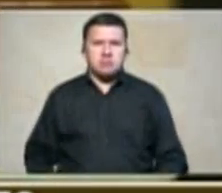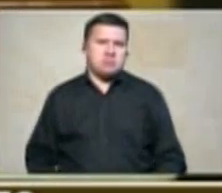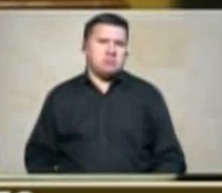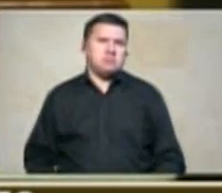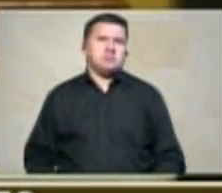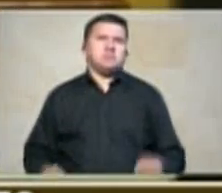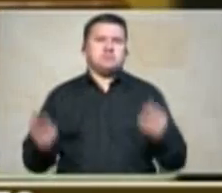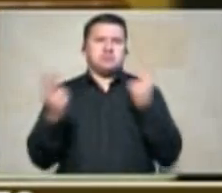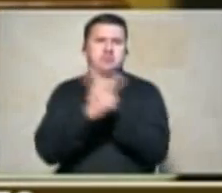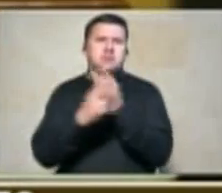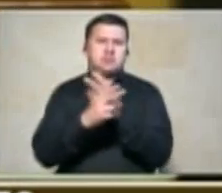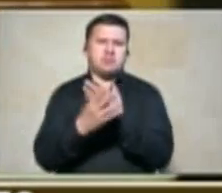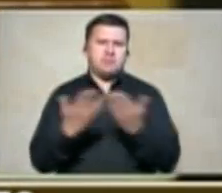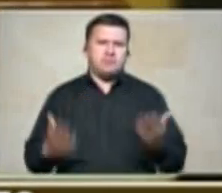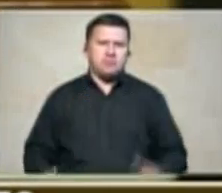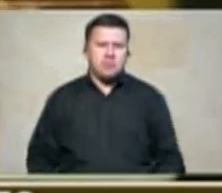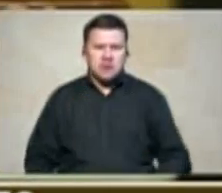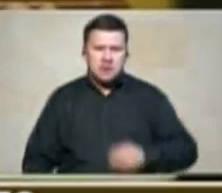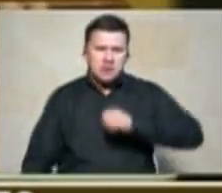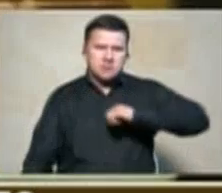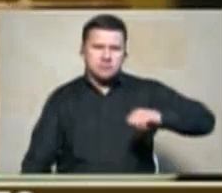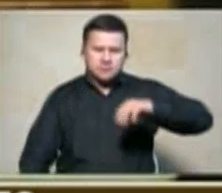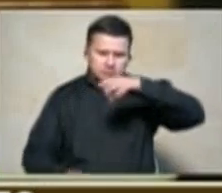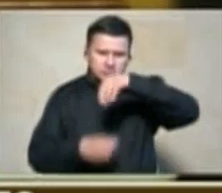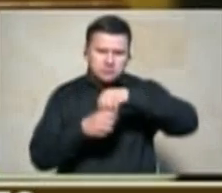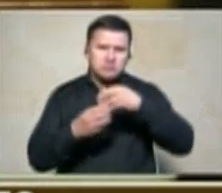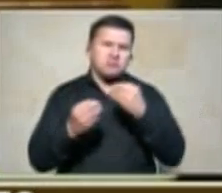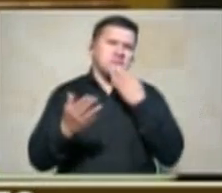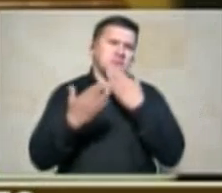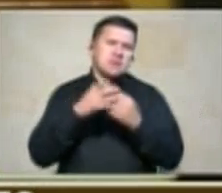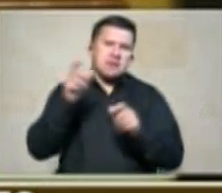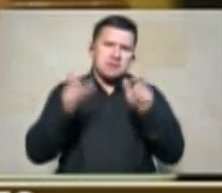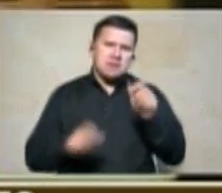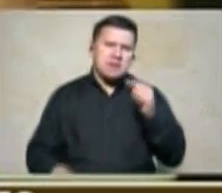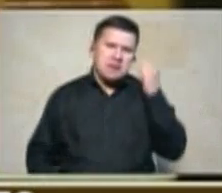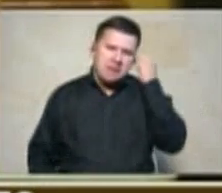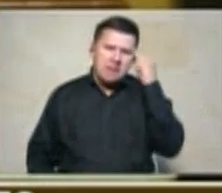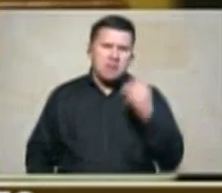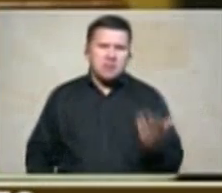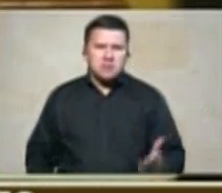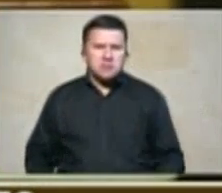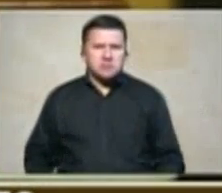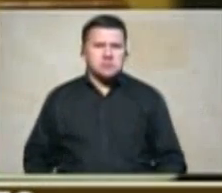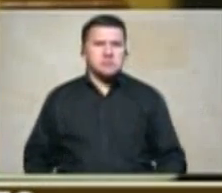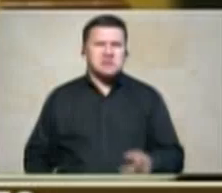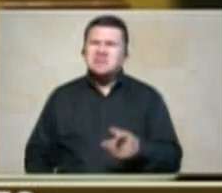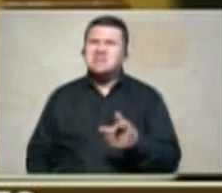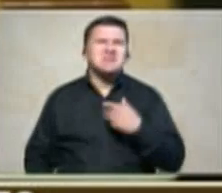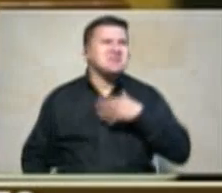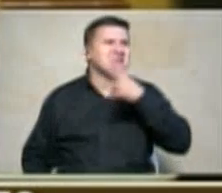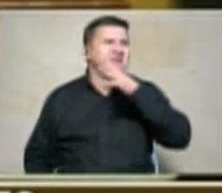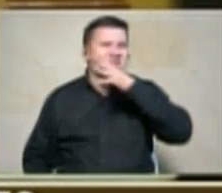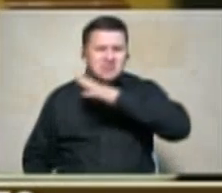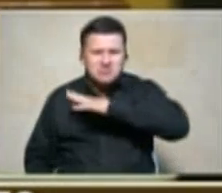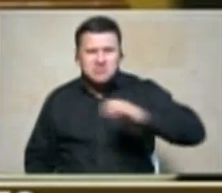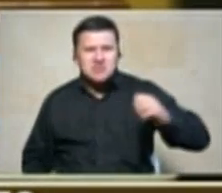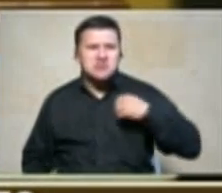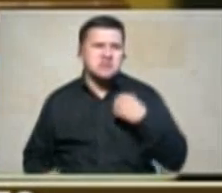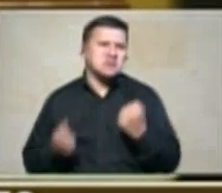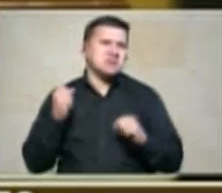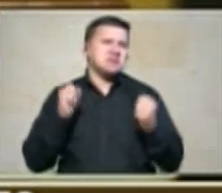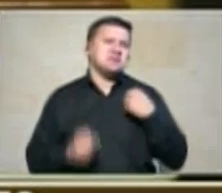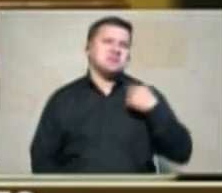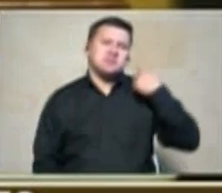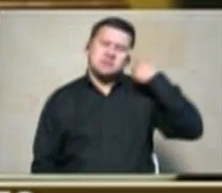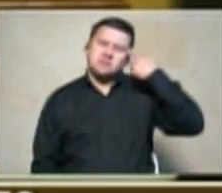personas han pensado en suicidarse por la desesperanza que significa que le quiten el producto